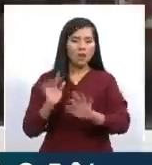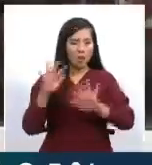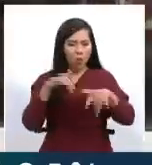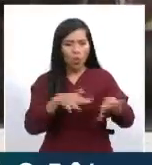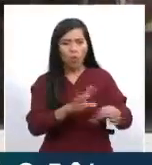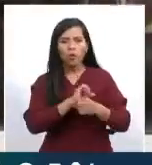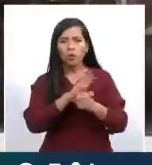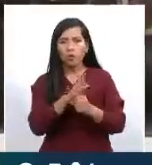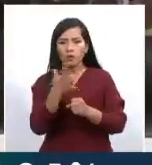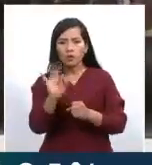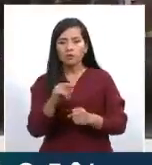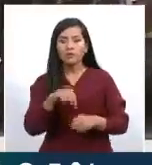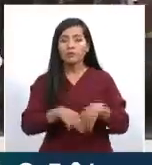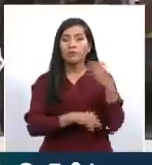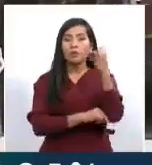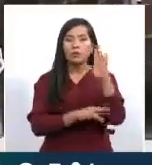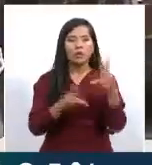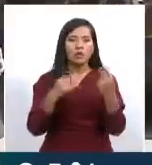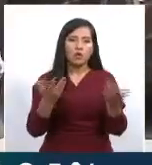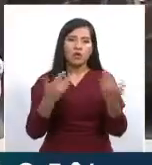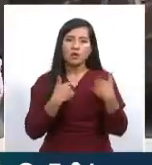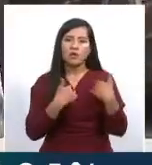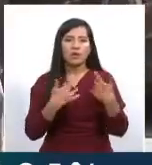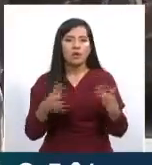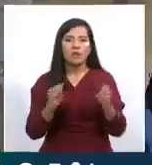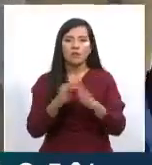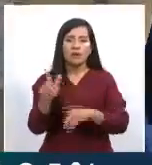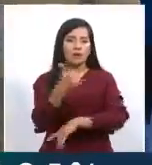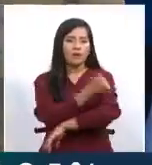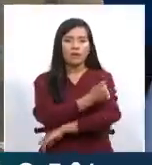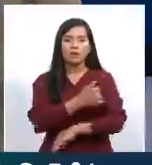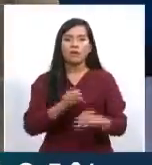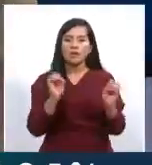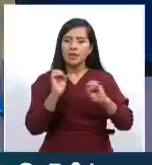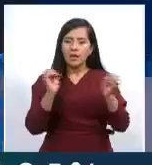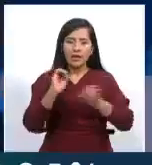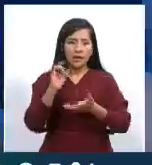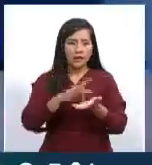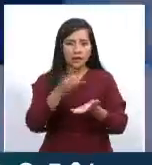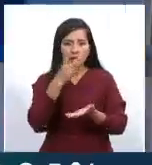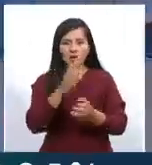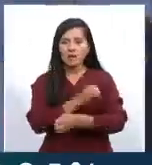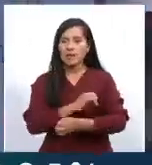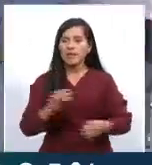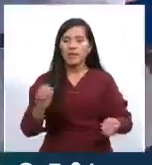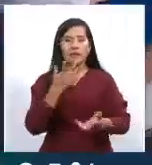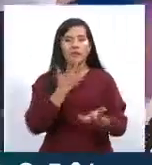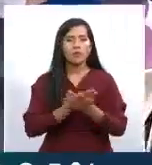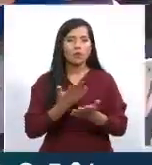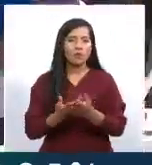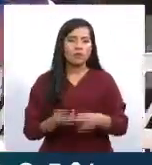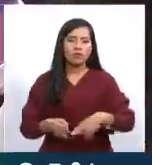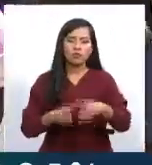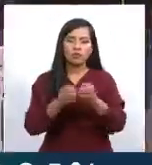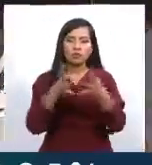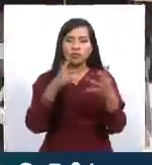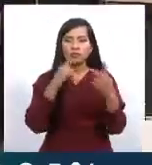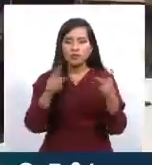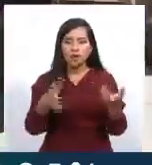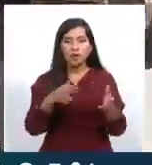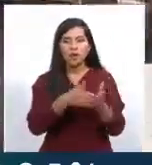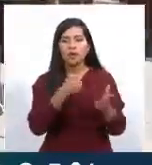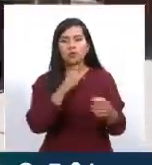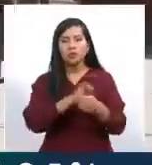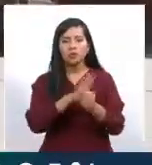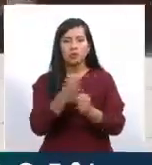COVID-19 Bolivia no contaba con vacunas, así también no se contaba con medicamentos ni pruebas masivas contra el COVID-19.